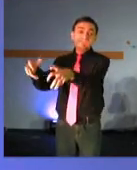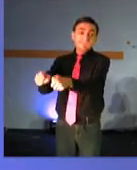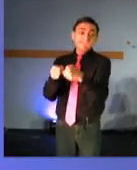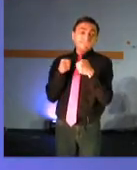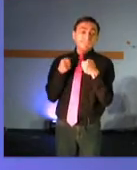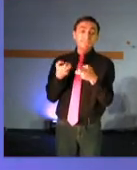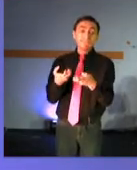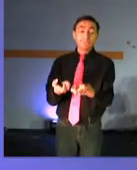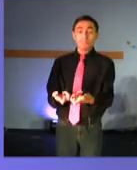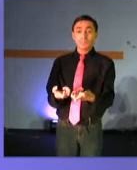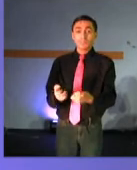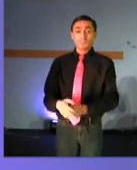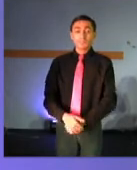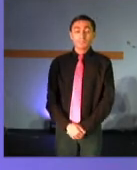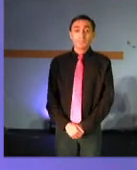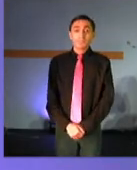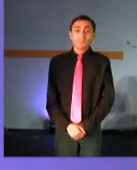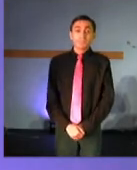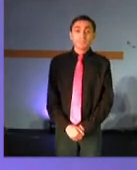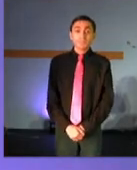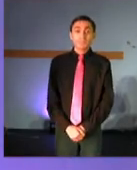No podemos